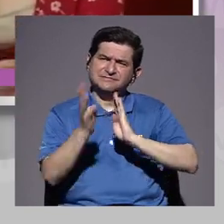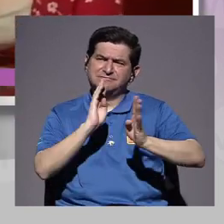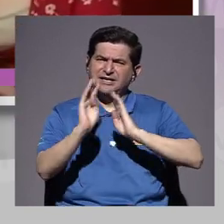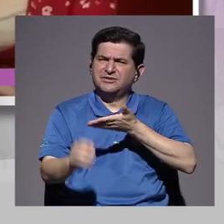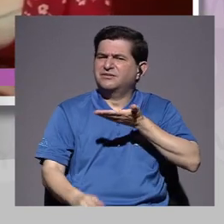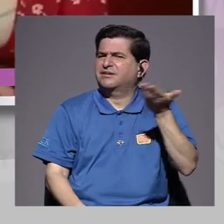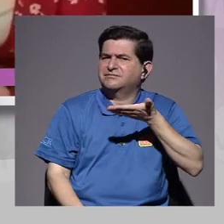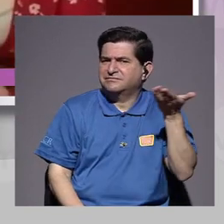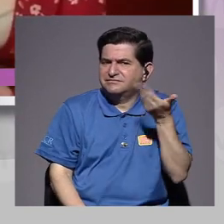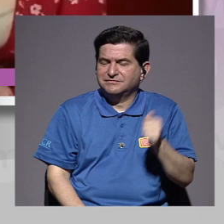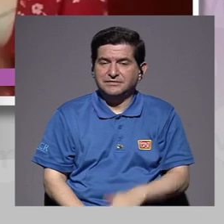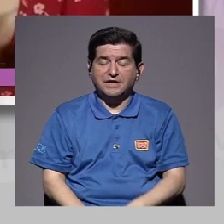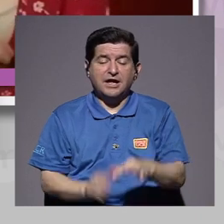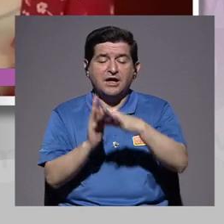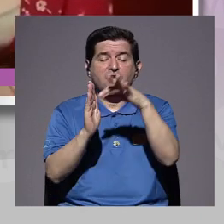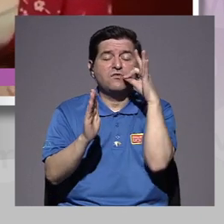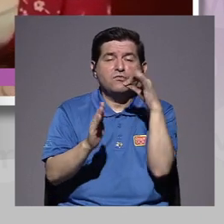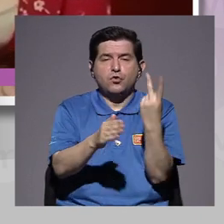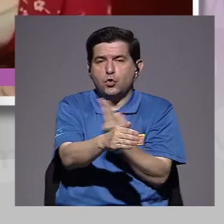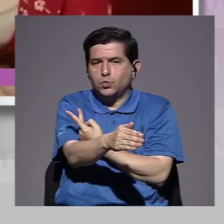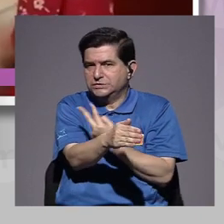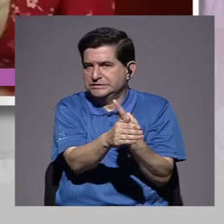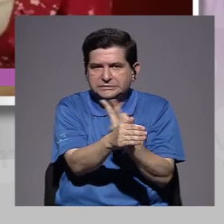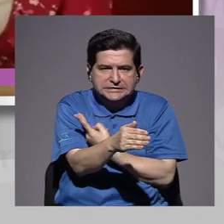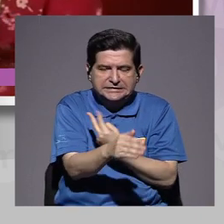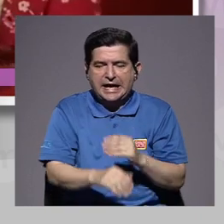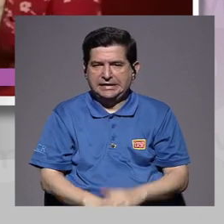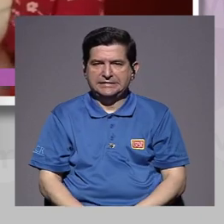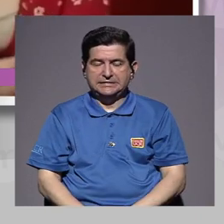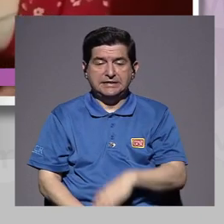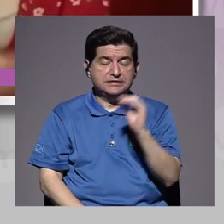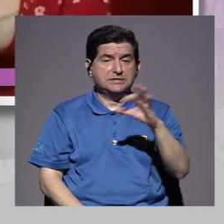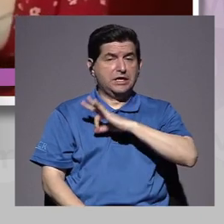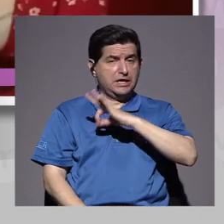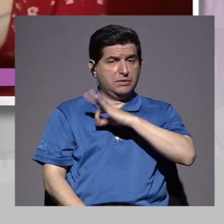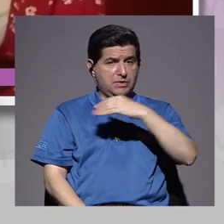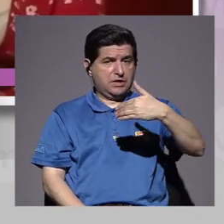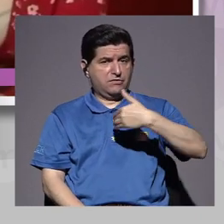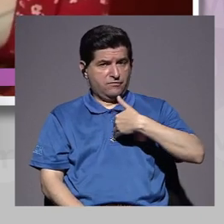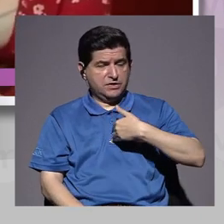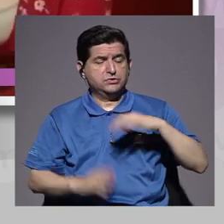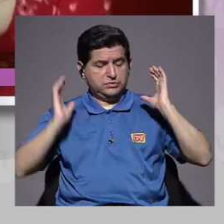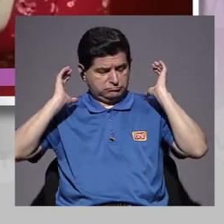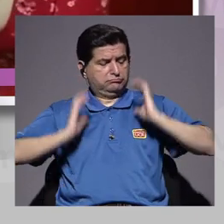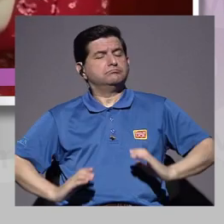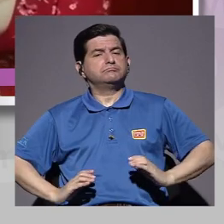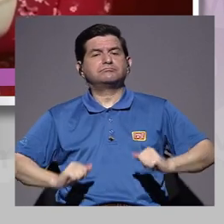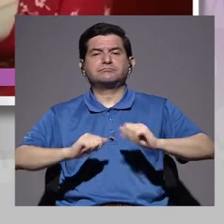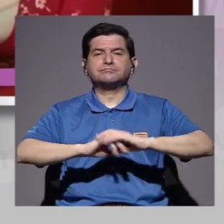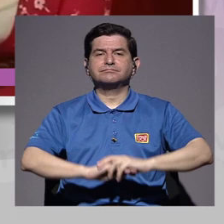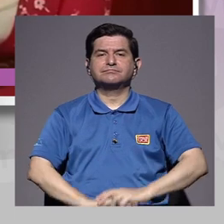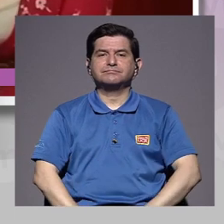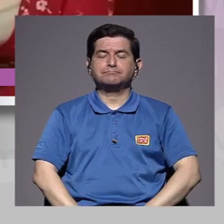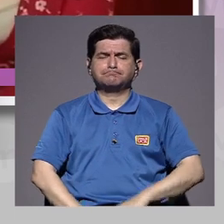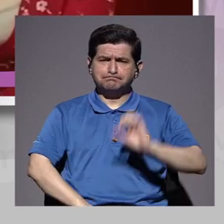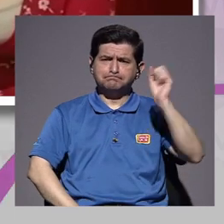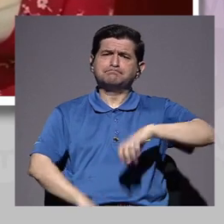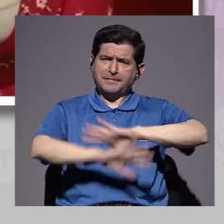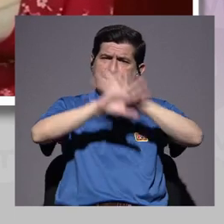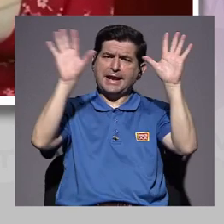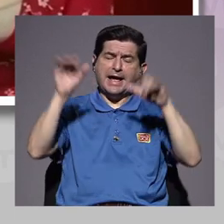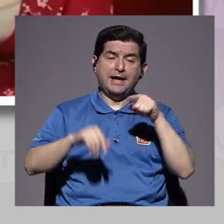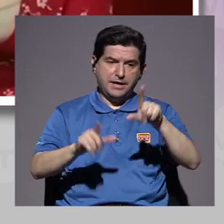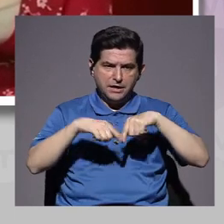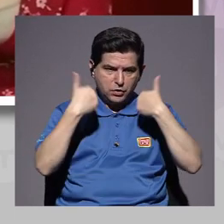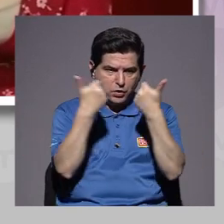un poco acerca de las frutas y los vegetales y los beneficios que tienen para nuestro cuerpo. Claro, y